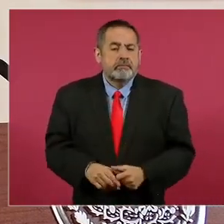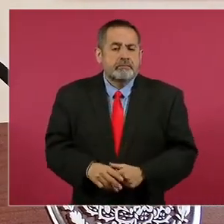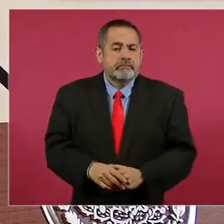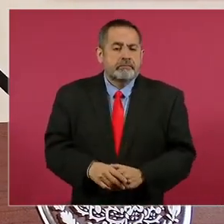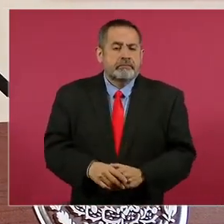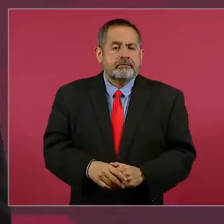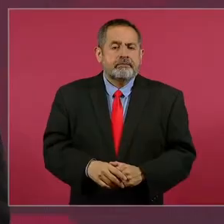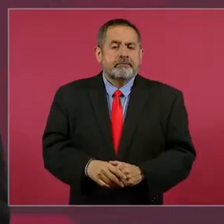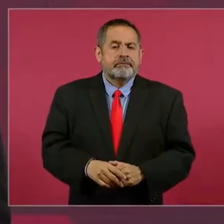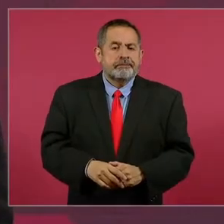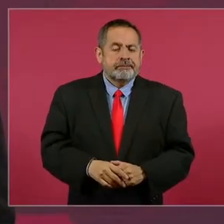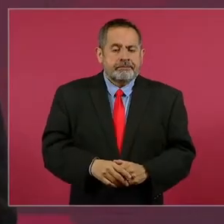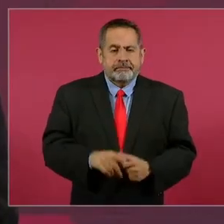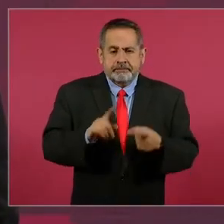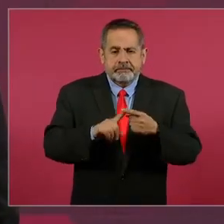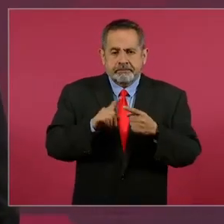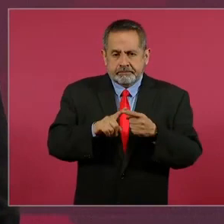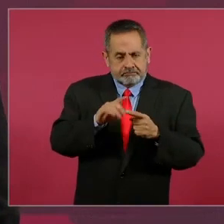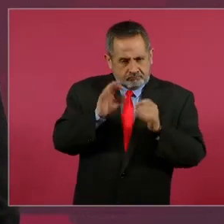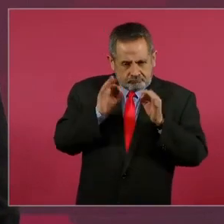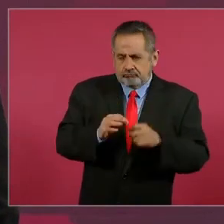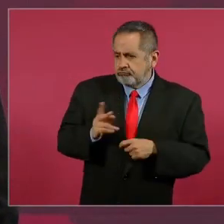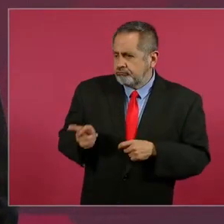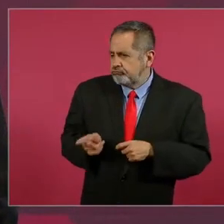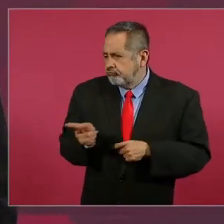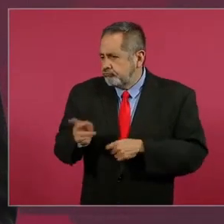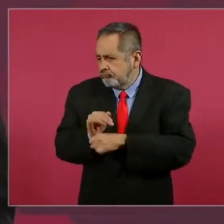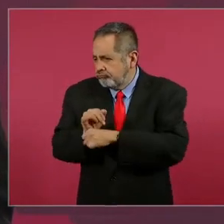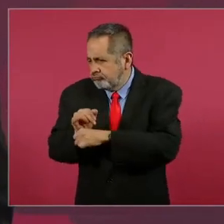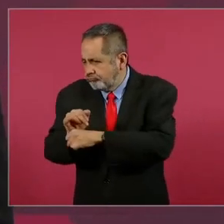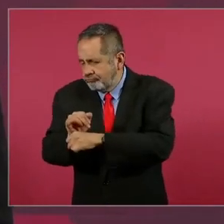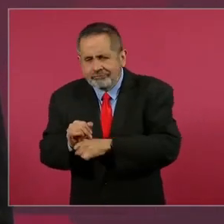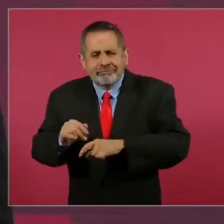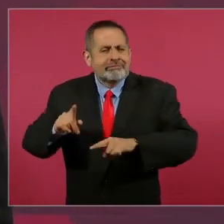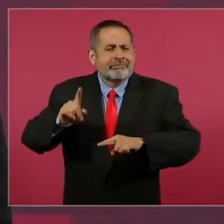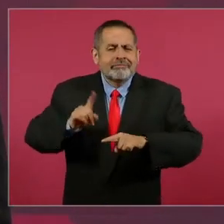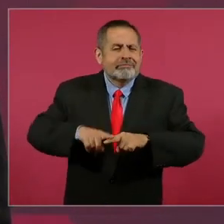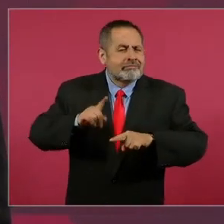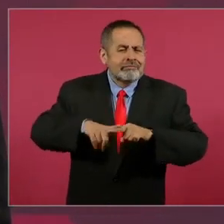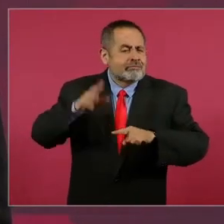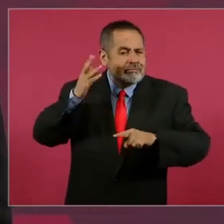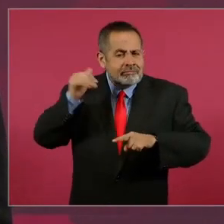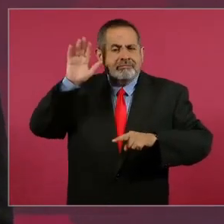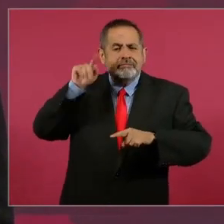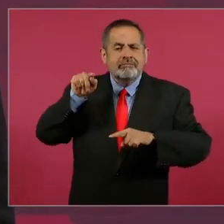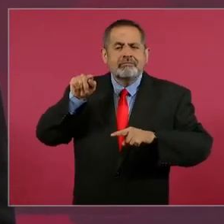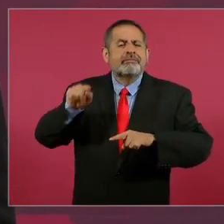se indague sobre